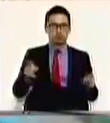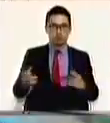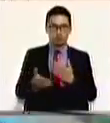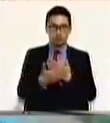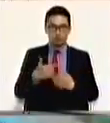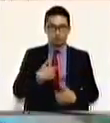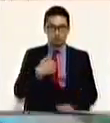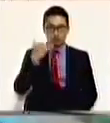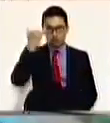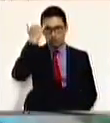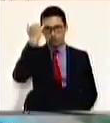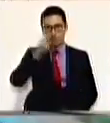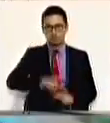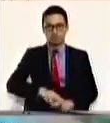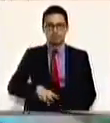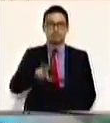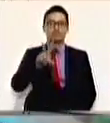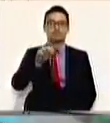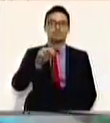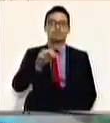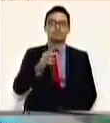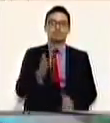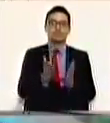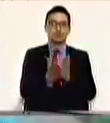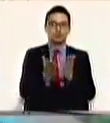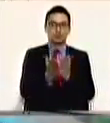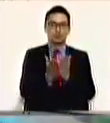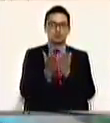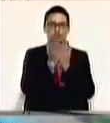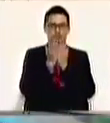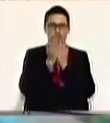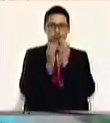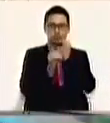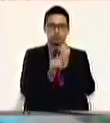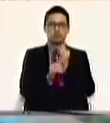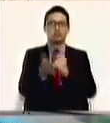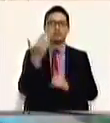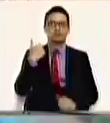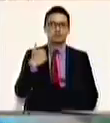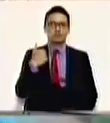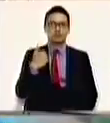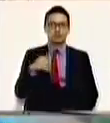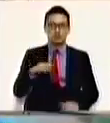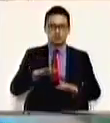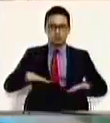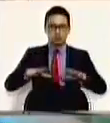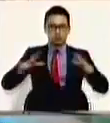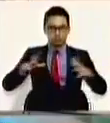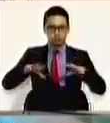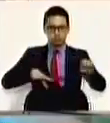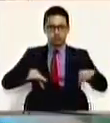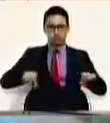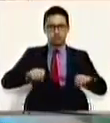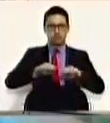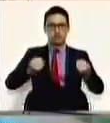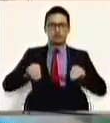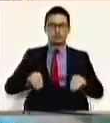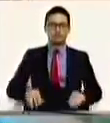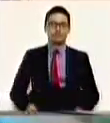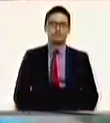míos, son estudios que lo informan. Paro en lo de la concentración de la tierra y especulación y sigo con lo